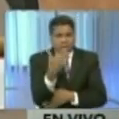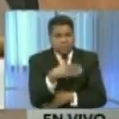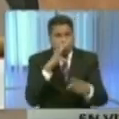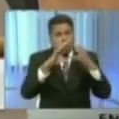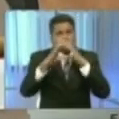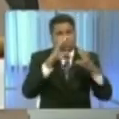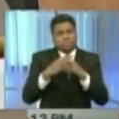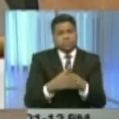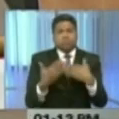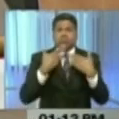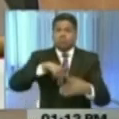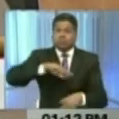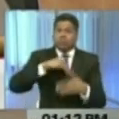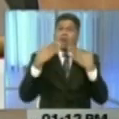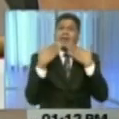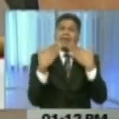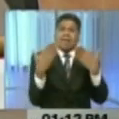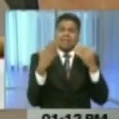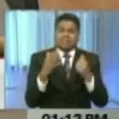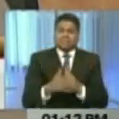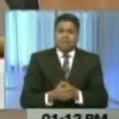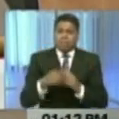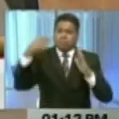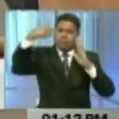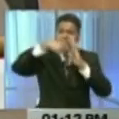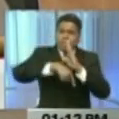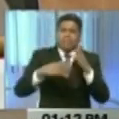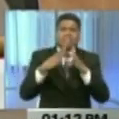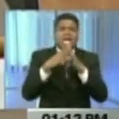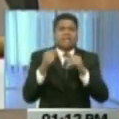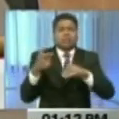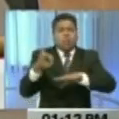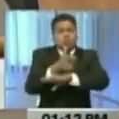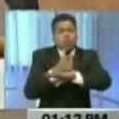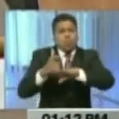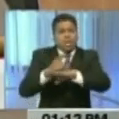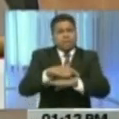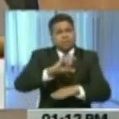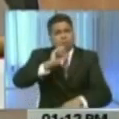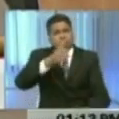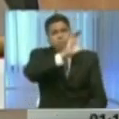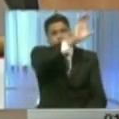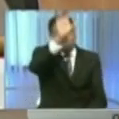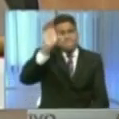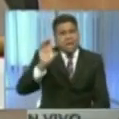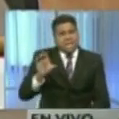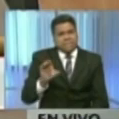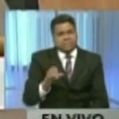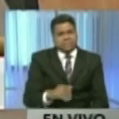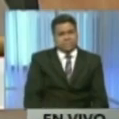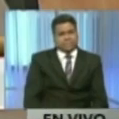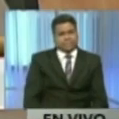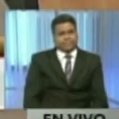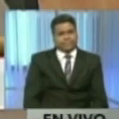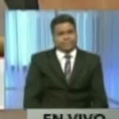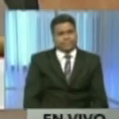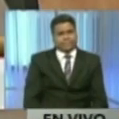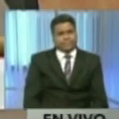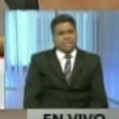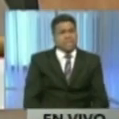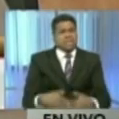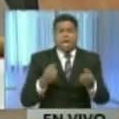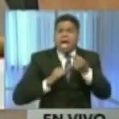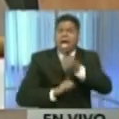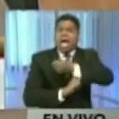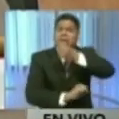agradecemos profundamente aquellos gobiernos, aquellos pueblos que han manifestado su